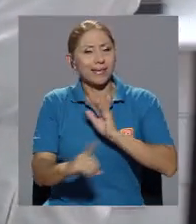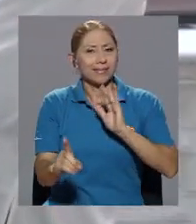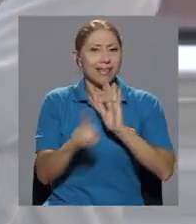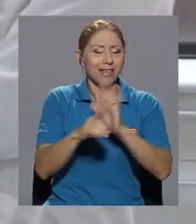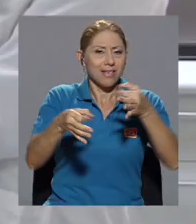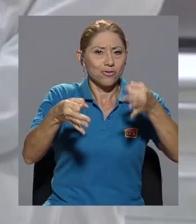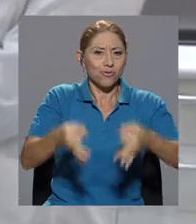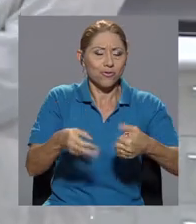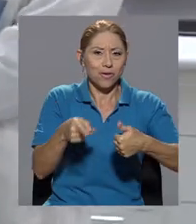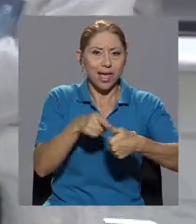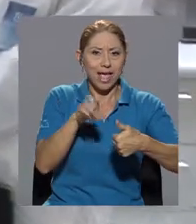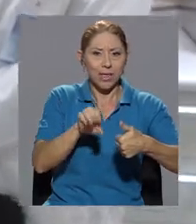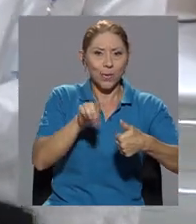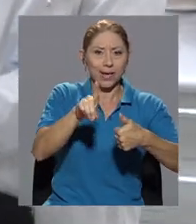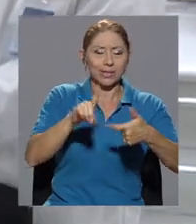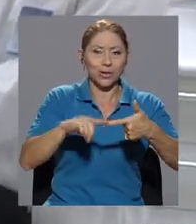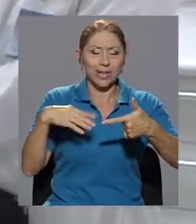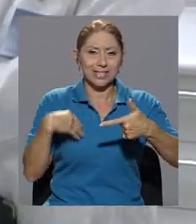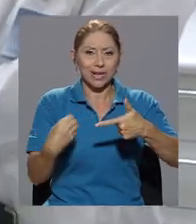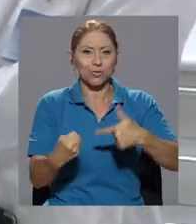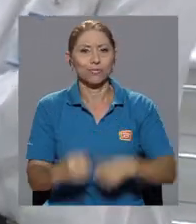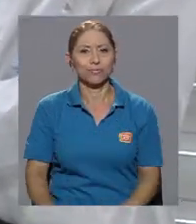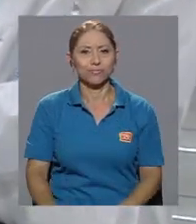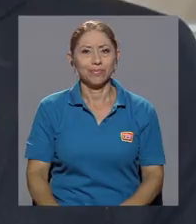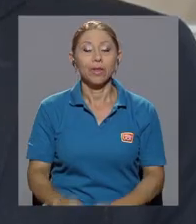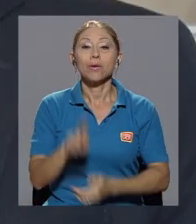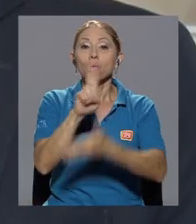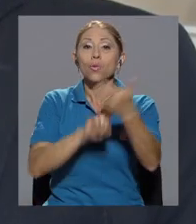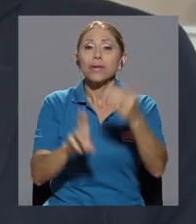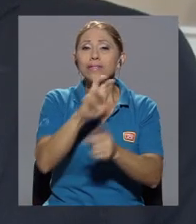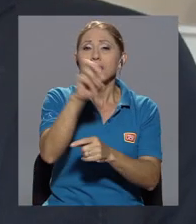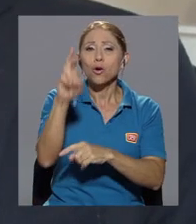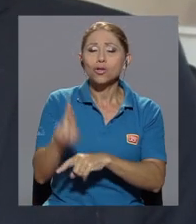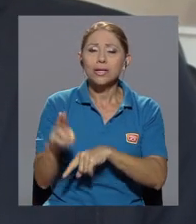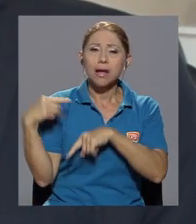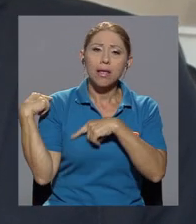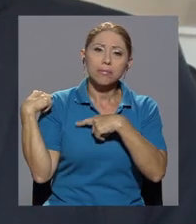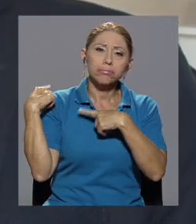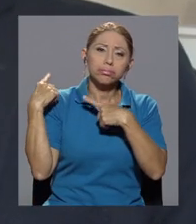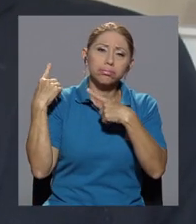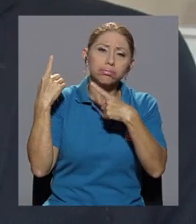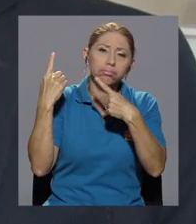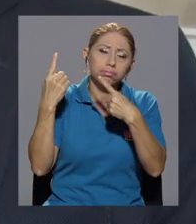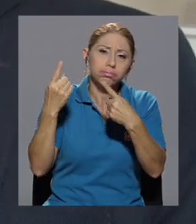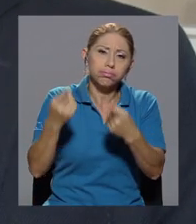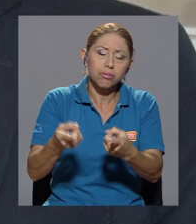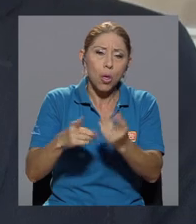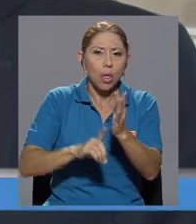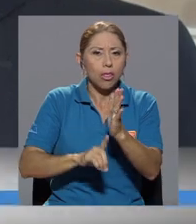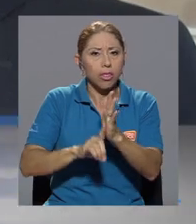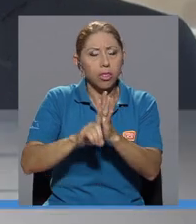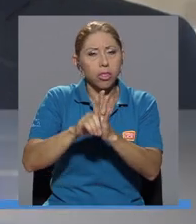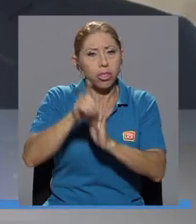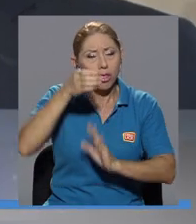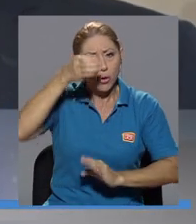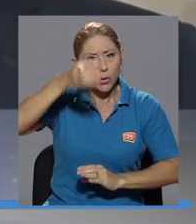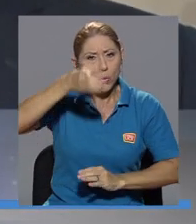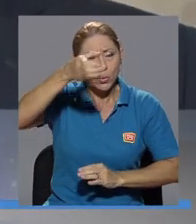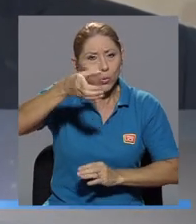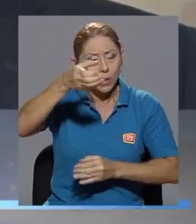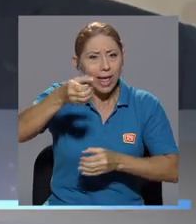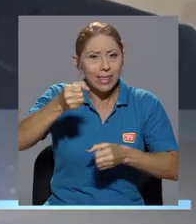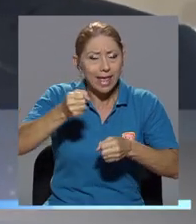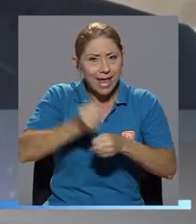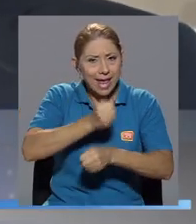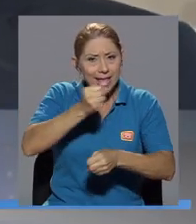educación y la salud. La Universidad de Costa Rica, a lo largo de su historia, ha desarrollado una cultura de